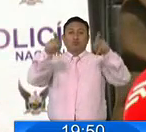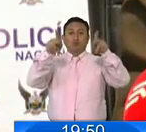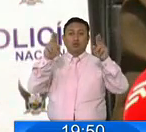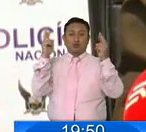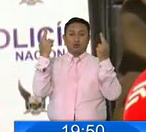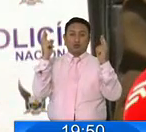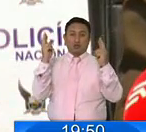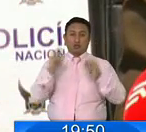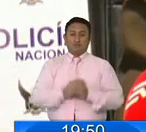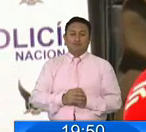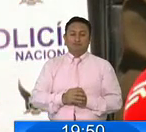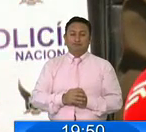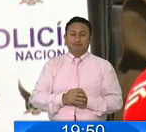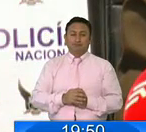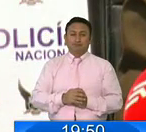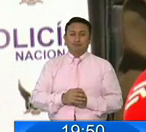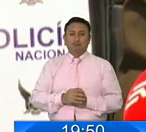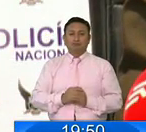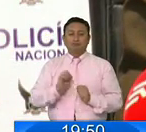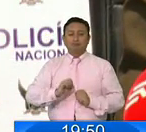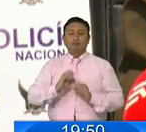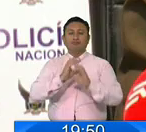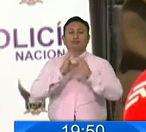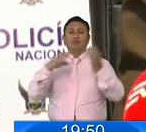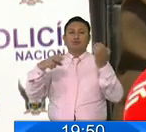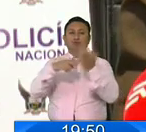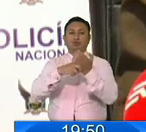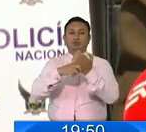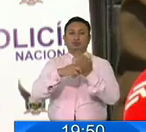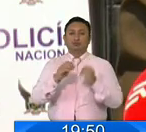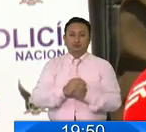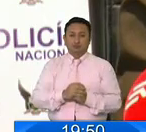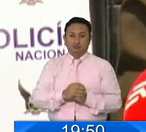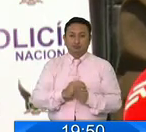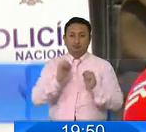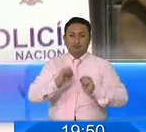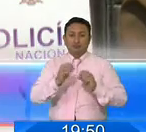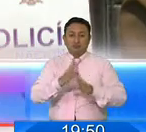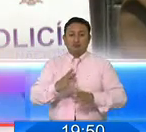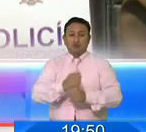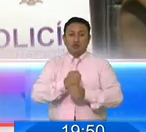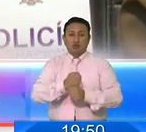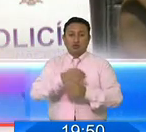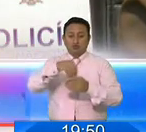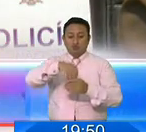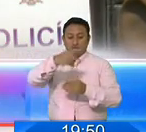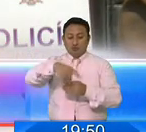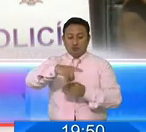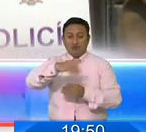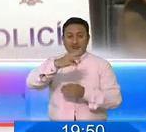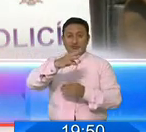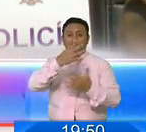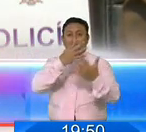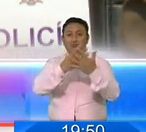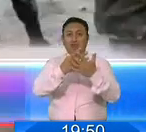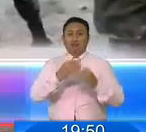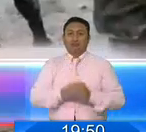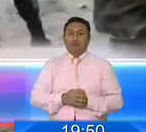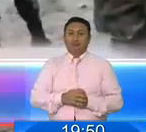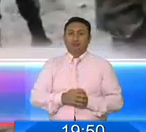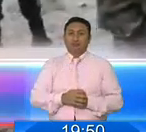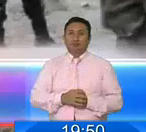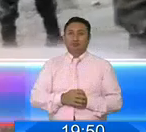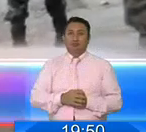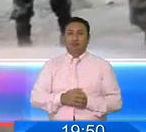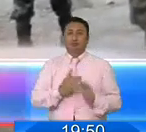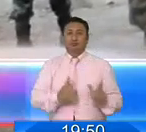de rumichaca así como la terminal terrestre fortaleceremos la seguridad externa del centro de privación de libertad por